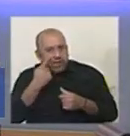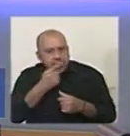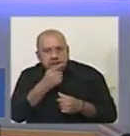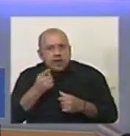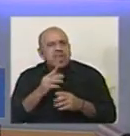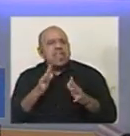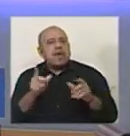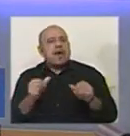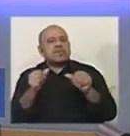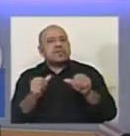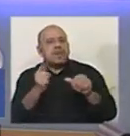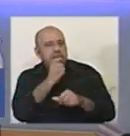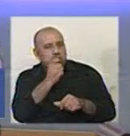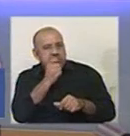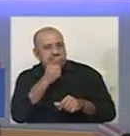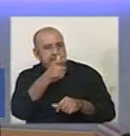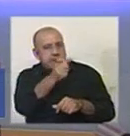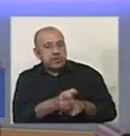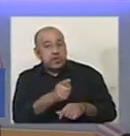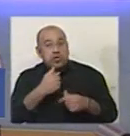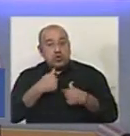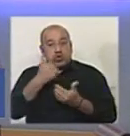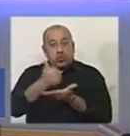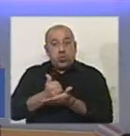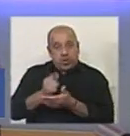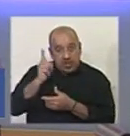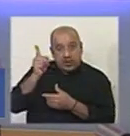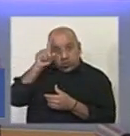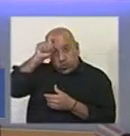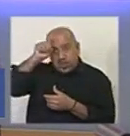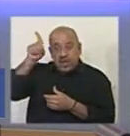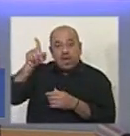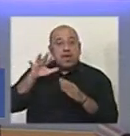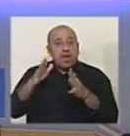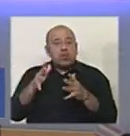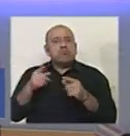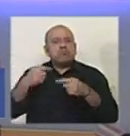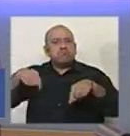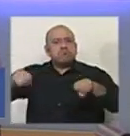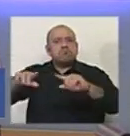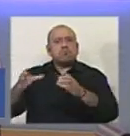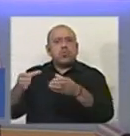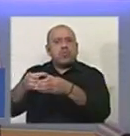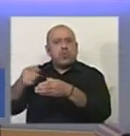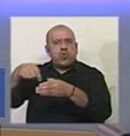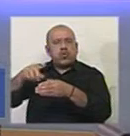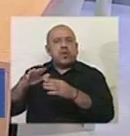el periodista Khashoggi. Yo estuve en Turquía en un evento importante que aglutinó a más de